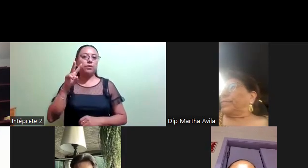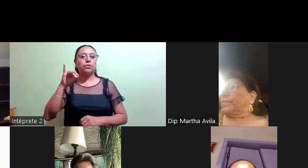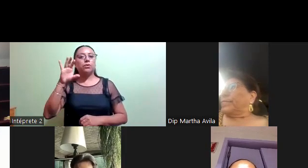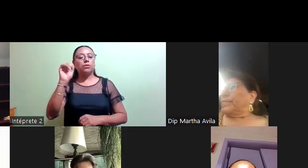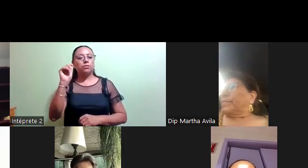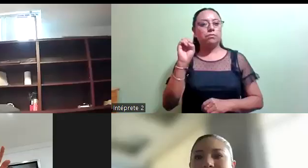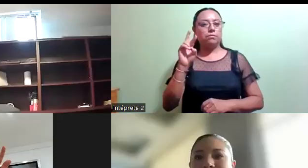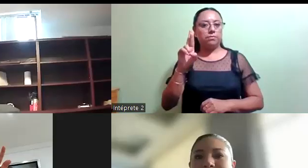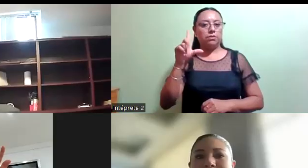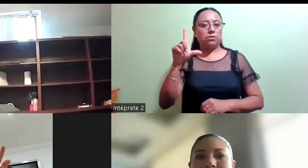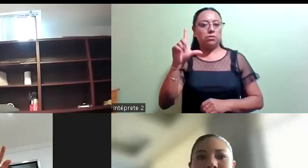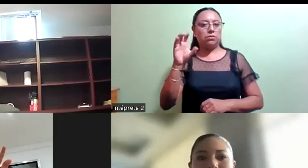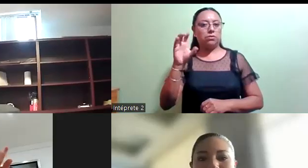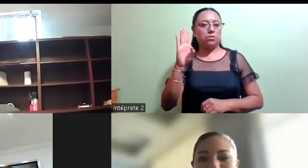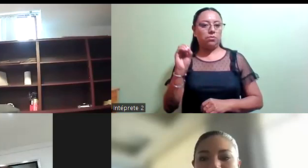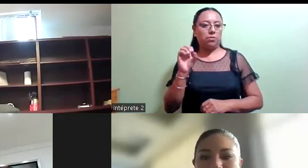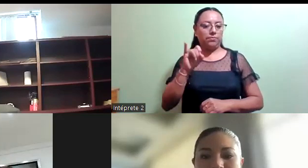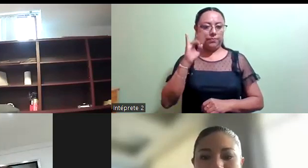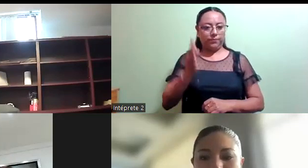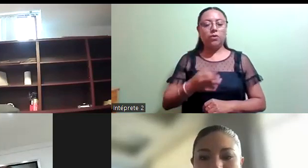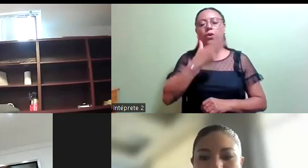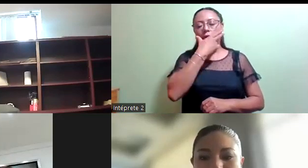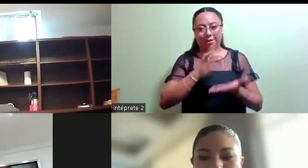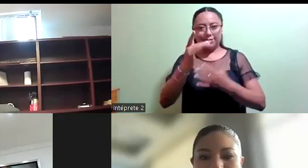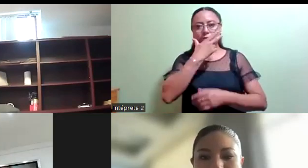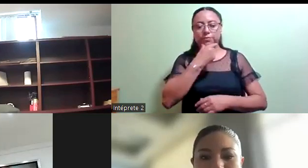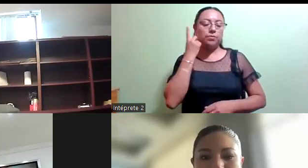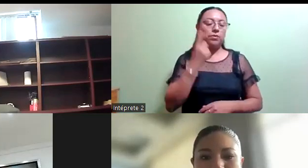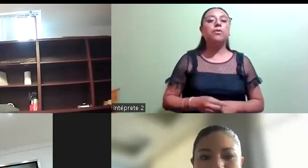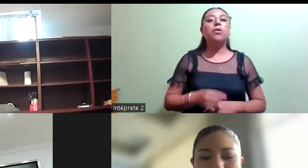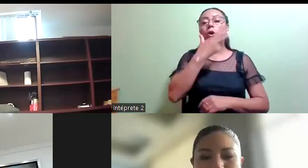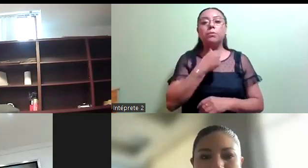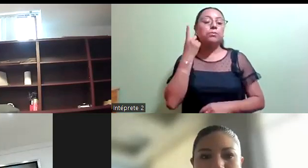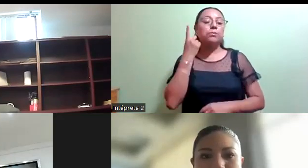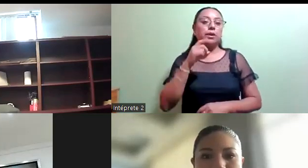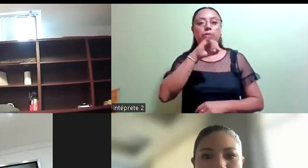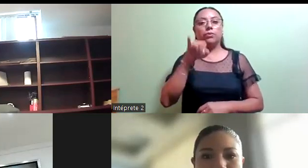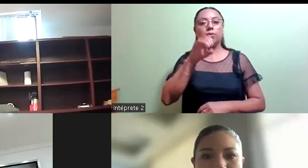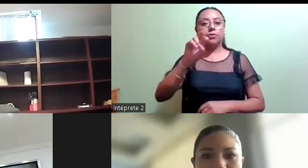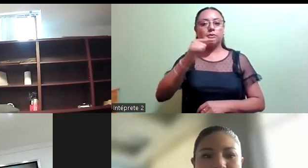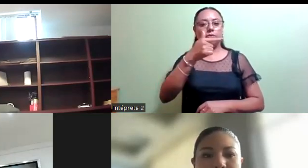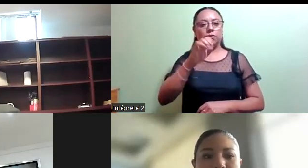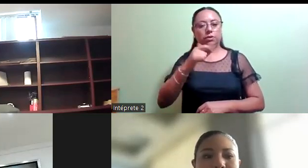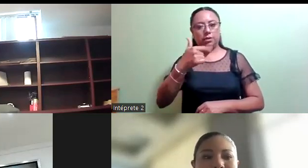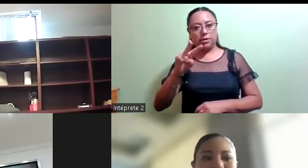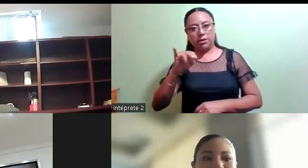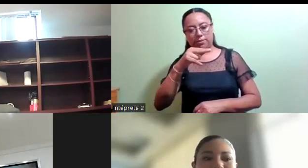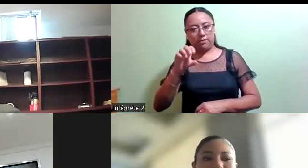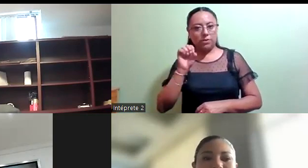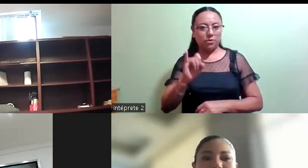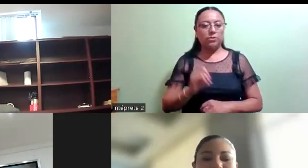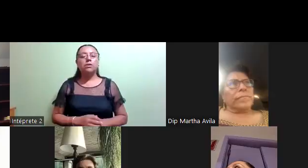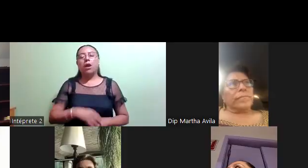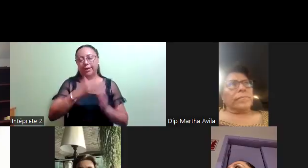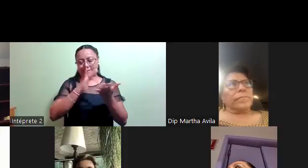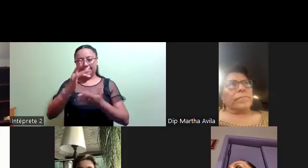Román. Víctor Hugo Lobo, a favor. Gracias, diputado. Diputado Jorge Gaviño Ambriz. Gaviño, sí. Gracias, diputado.